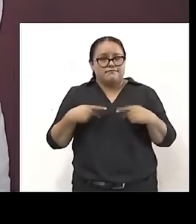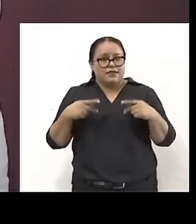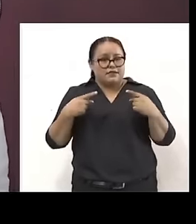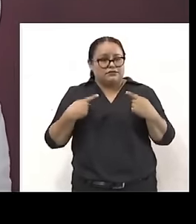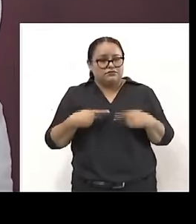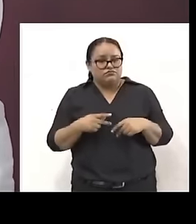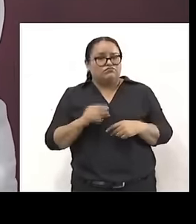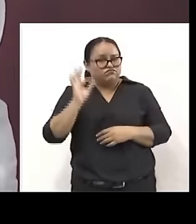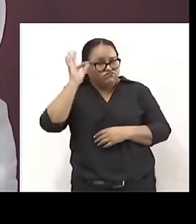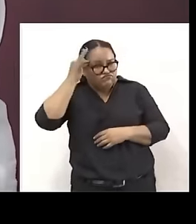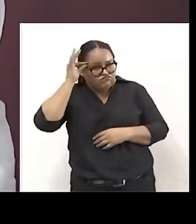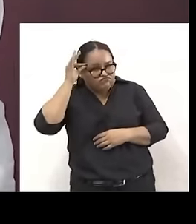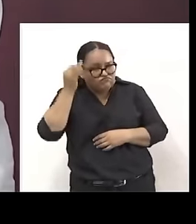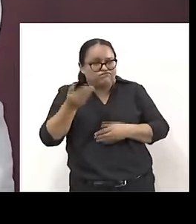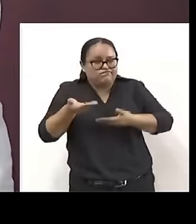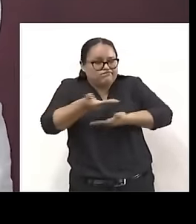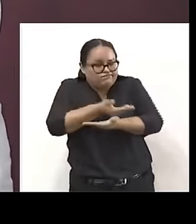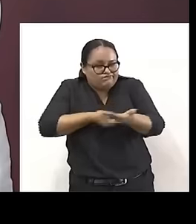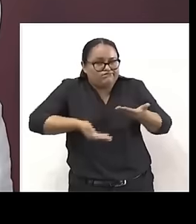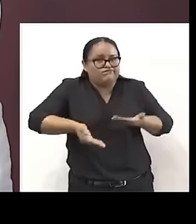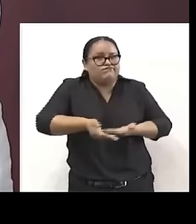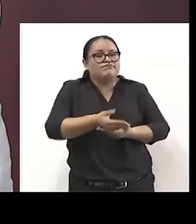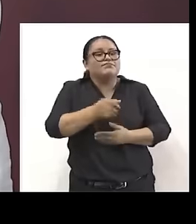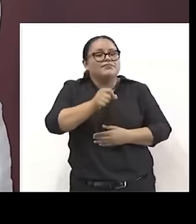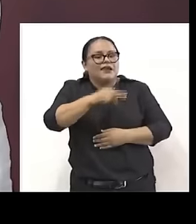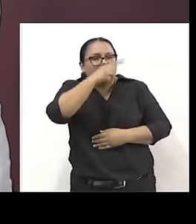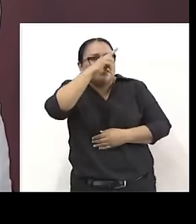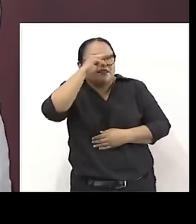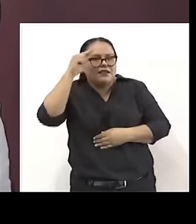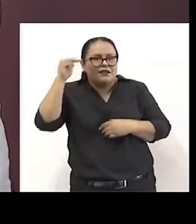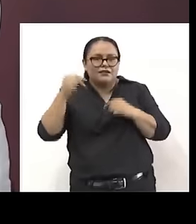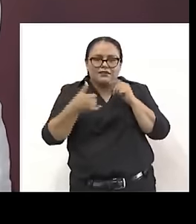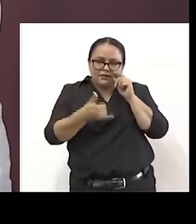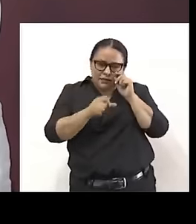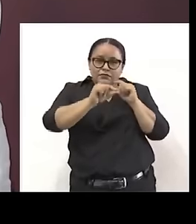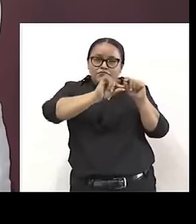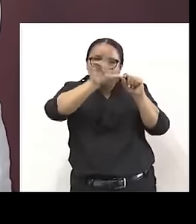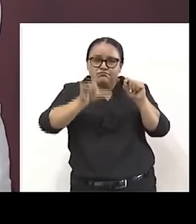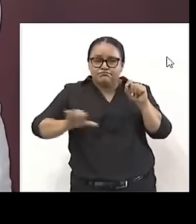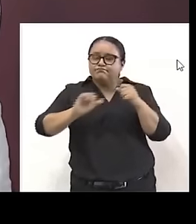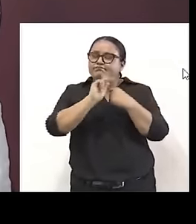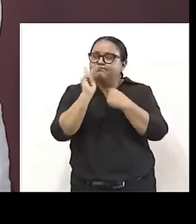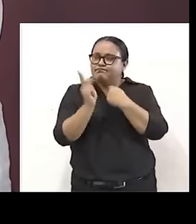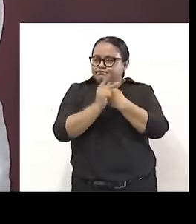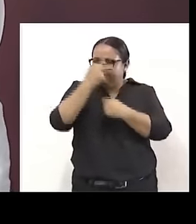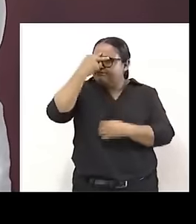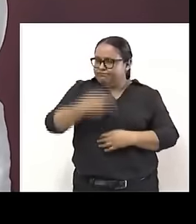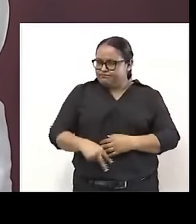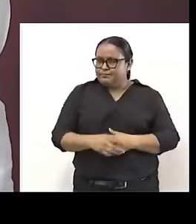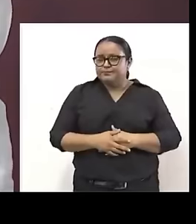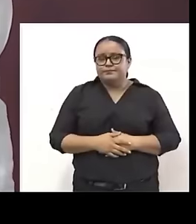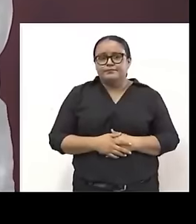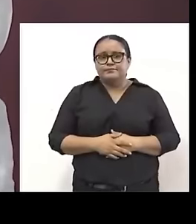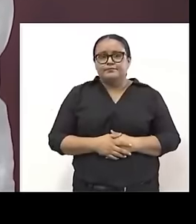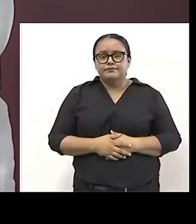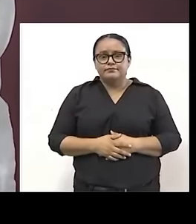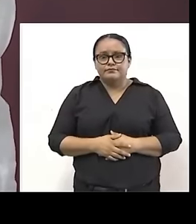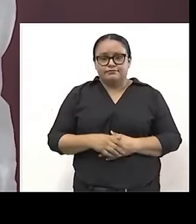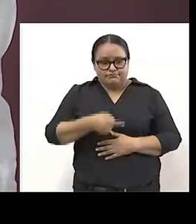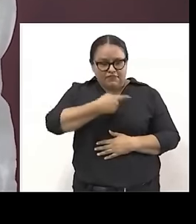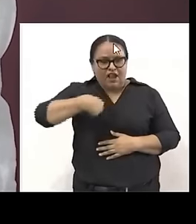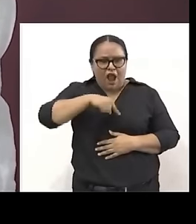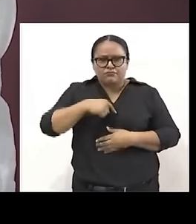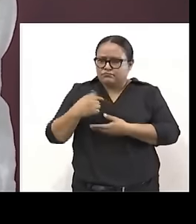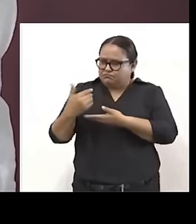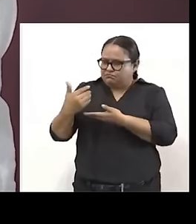nivel no sé nivel Batman digámoslo por este lado no eh él sabía que iba a haber ataques en su contra de cualquier cosa desde que los zapatos